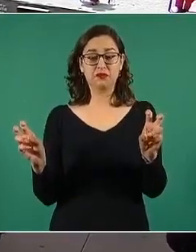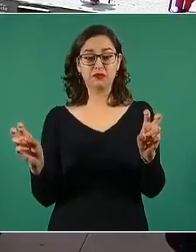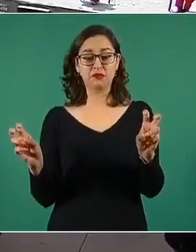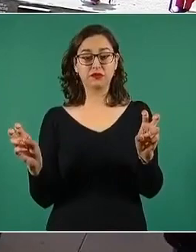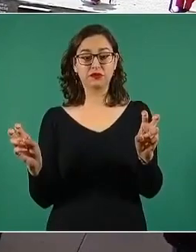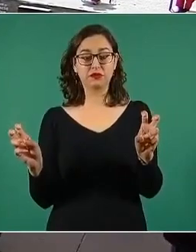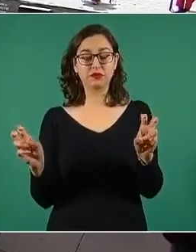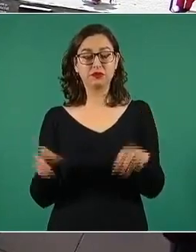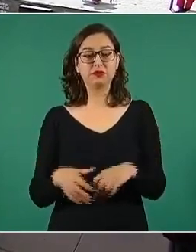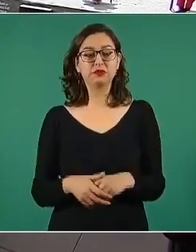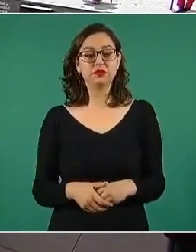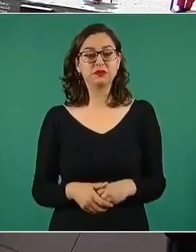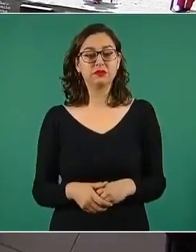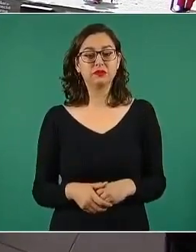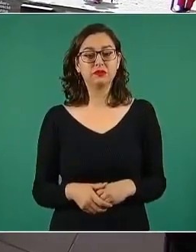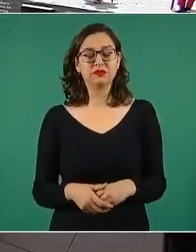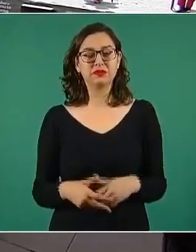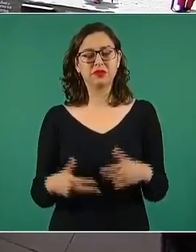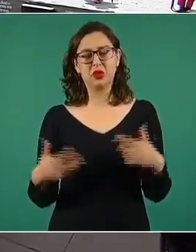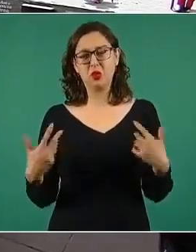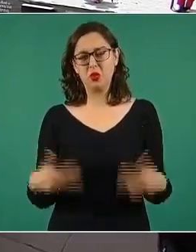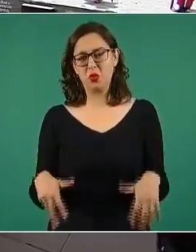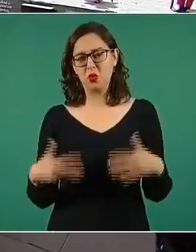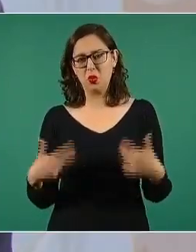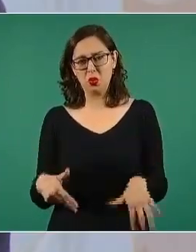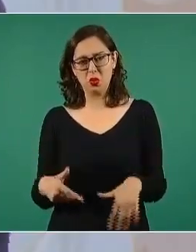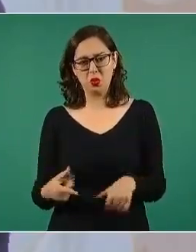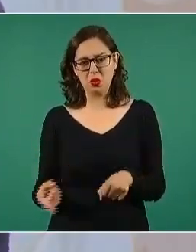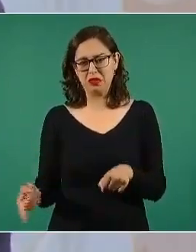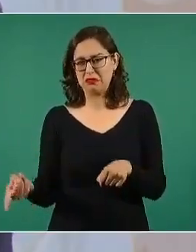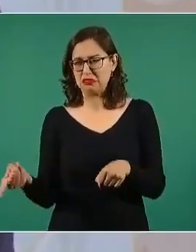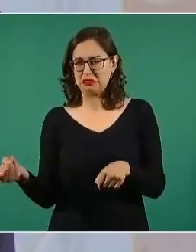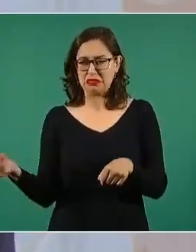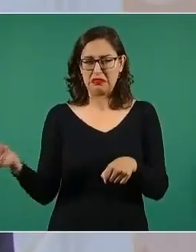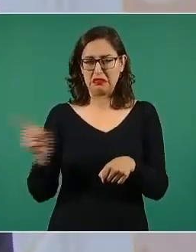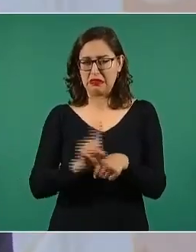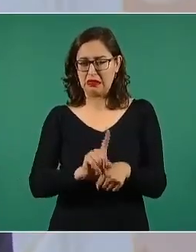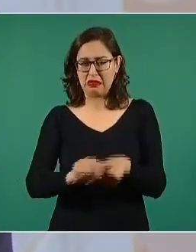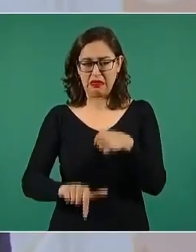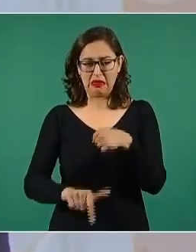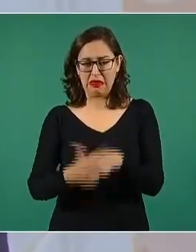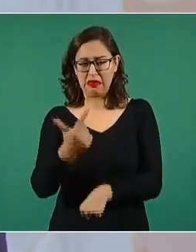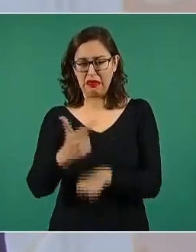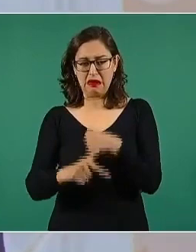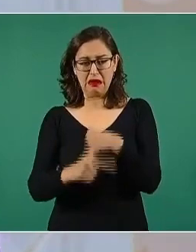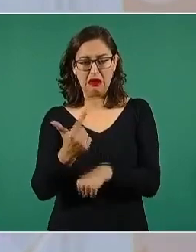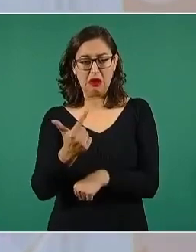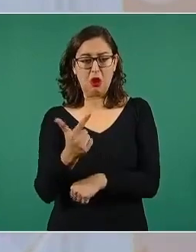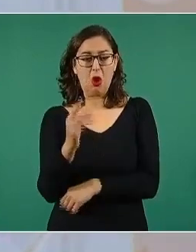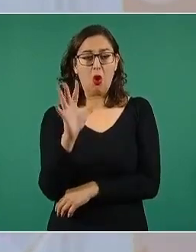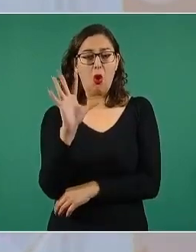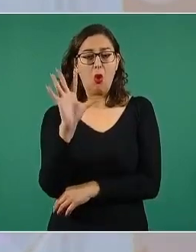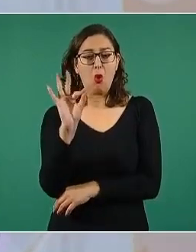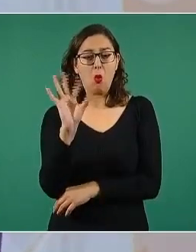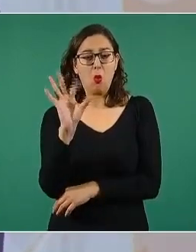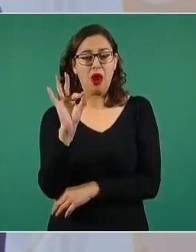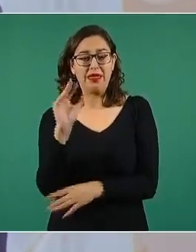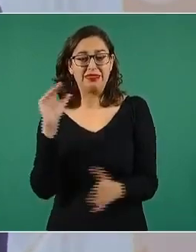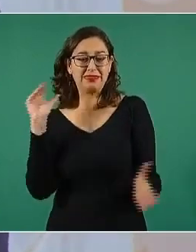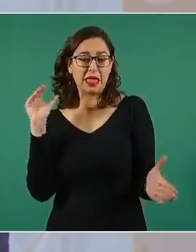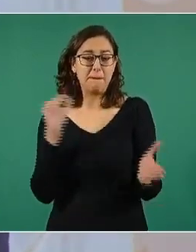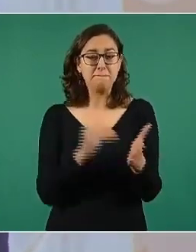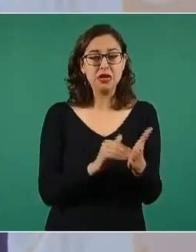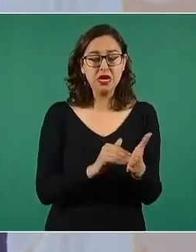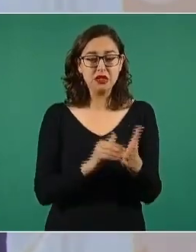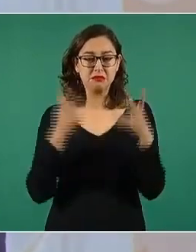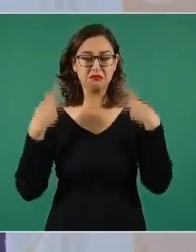aquel día se mataron y prendieron más de 40,000 ánimas.